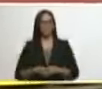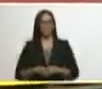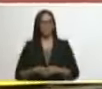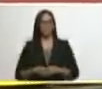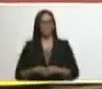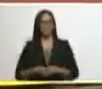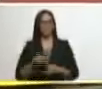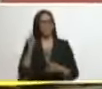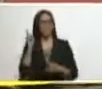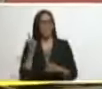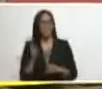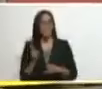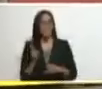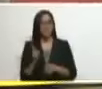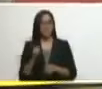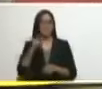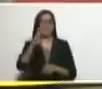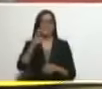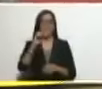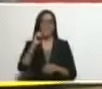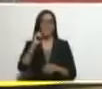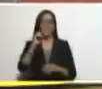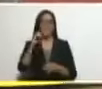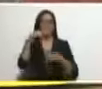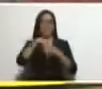De esas 30 elecciones,